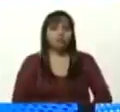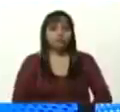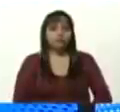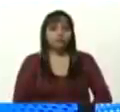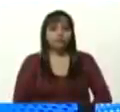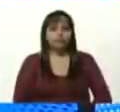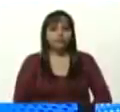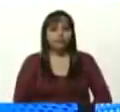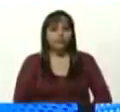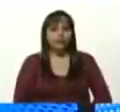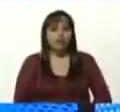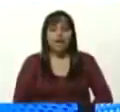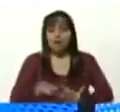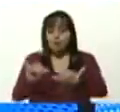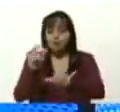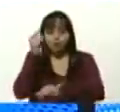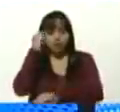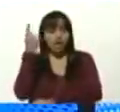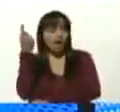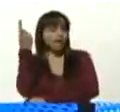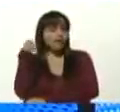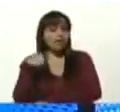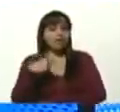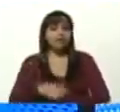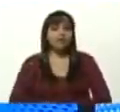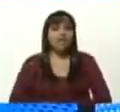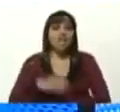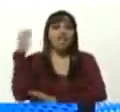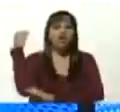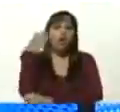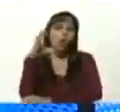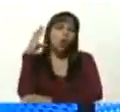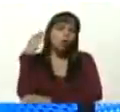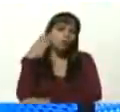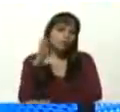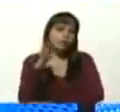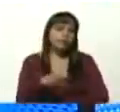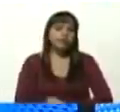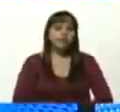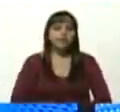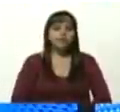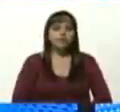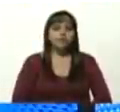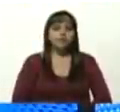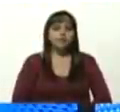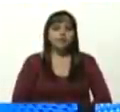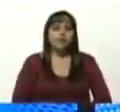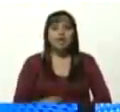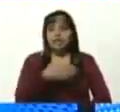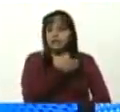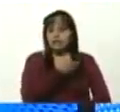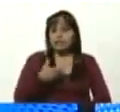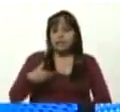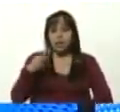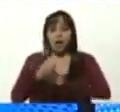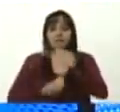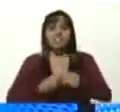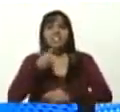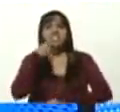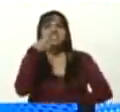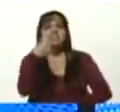El propio día de ayer, desde Colombia, se pretendió dar